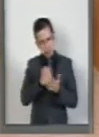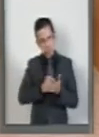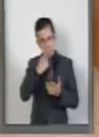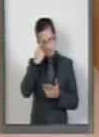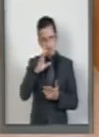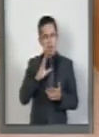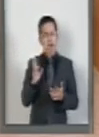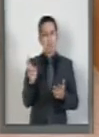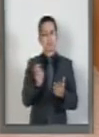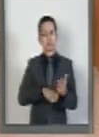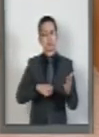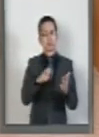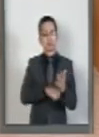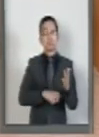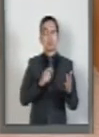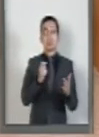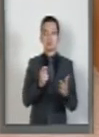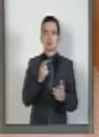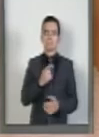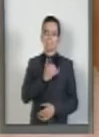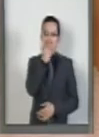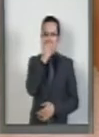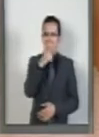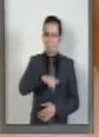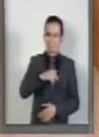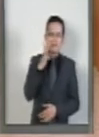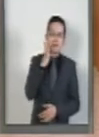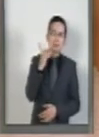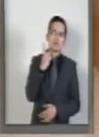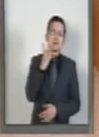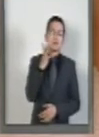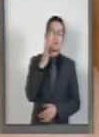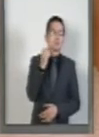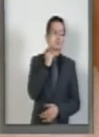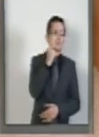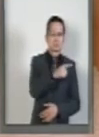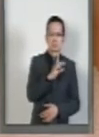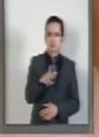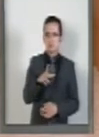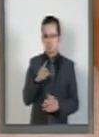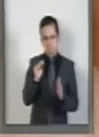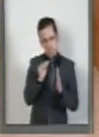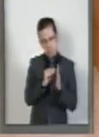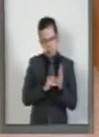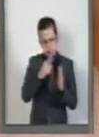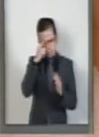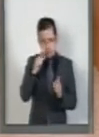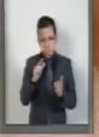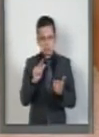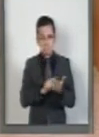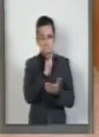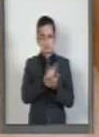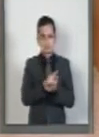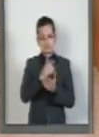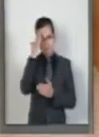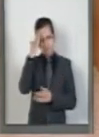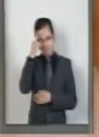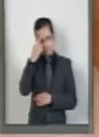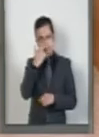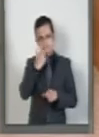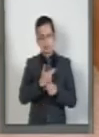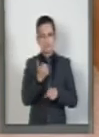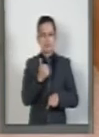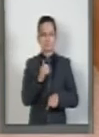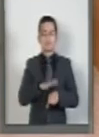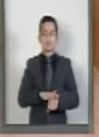Congreso sobre el contenido y redacción de la Ley General de Responsabilidades Administrativas, pero lamento que